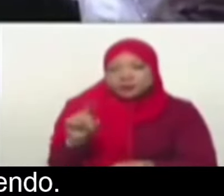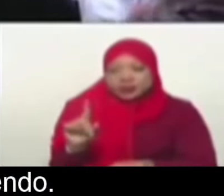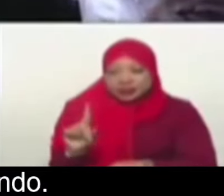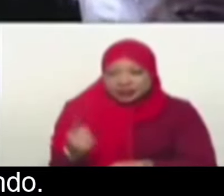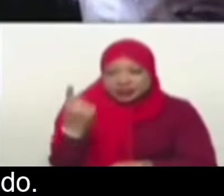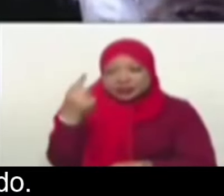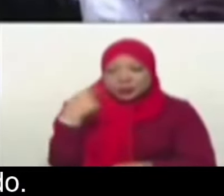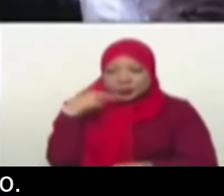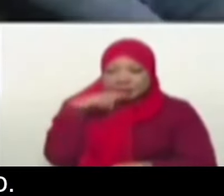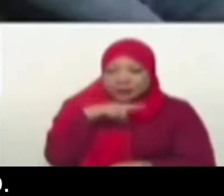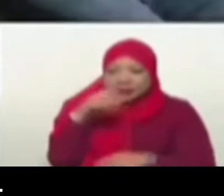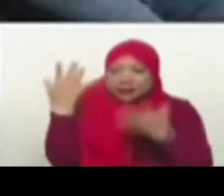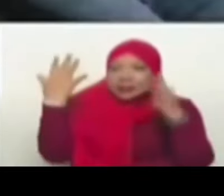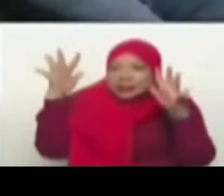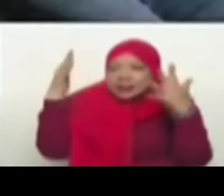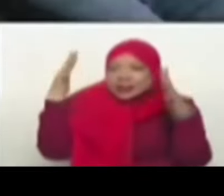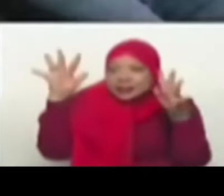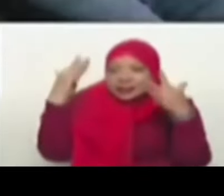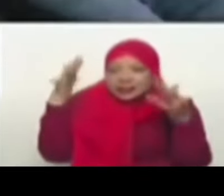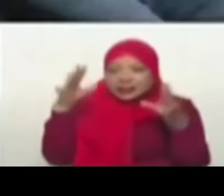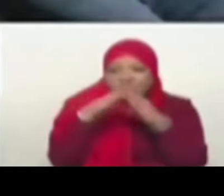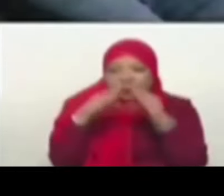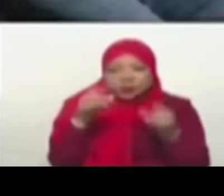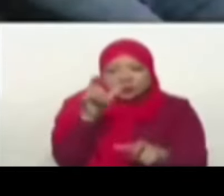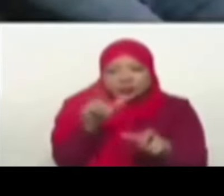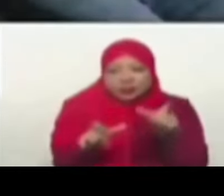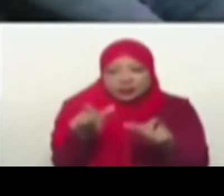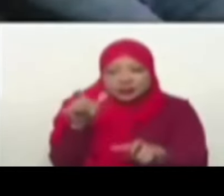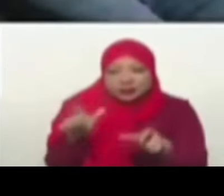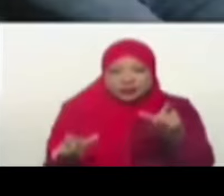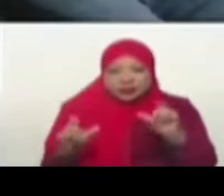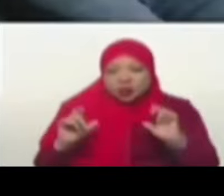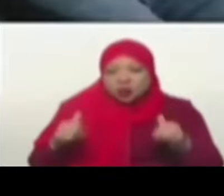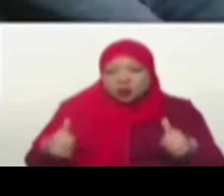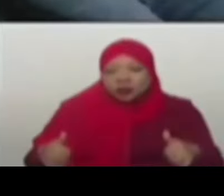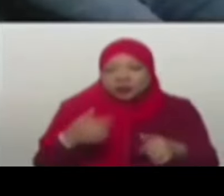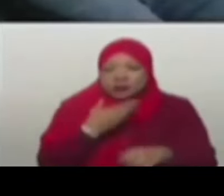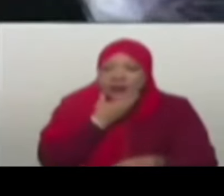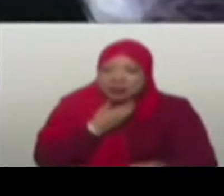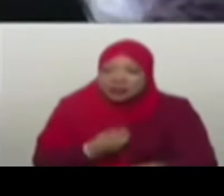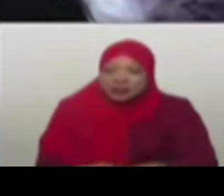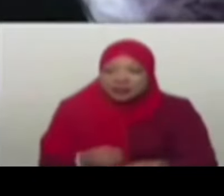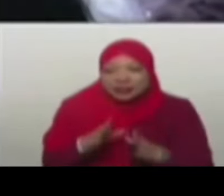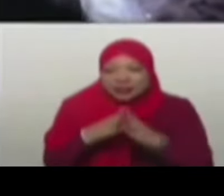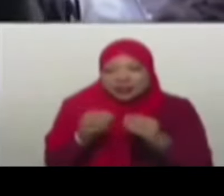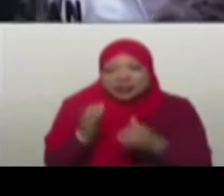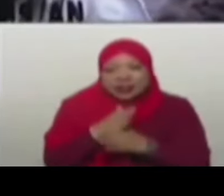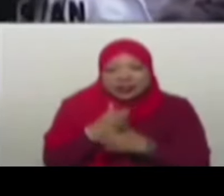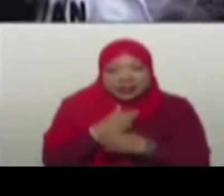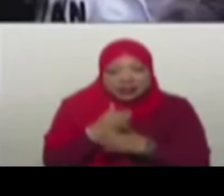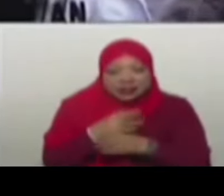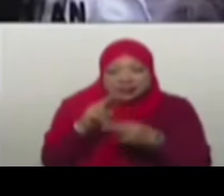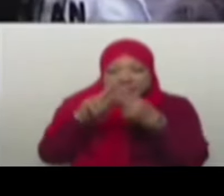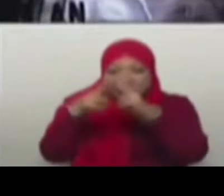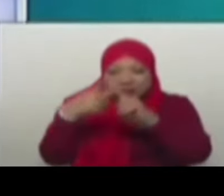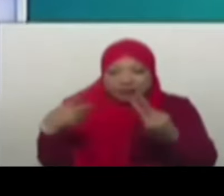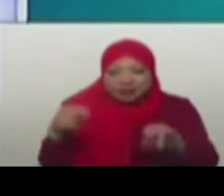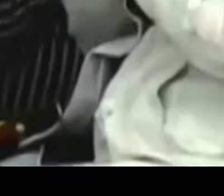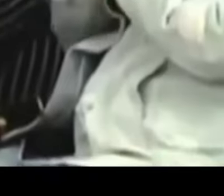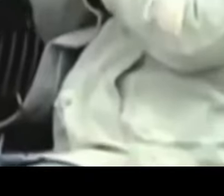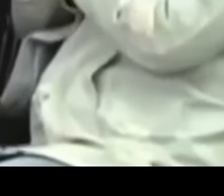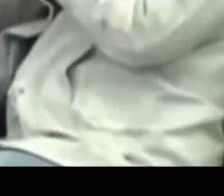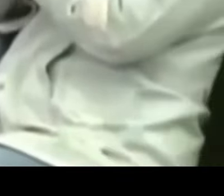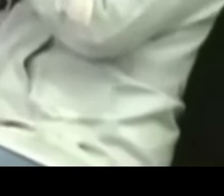1 de octubre. Para todos y todas, llegó la Navidad con paz, felicidad